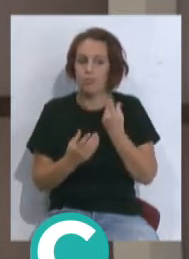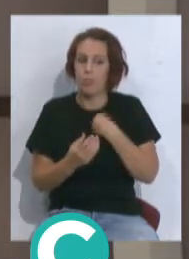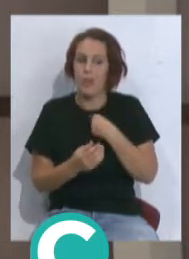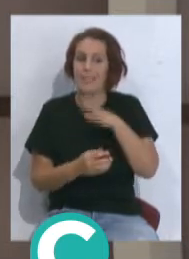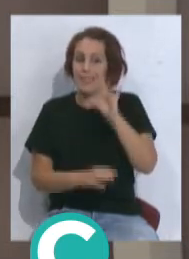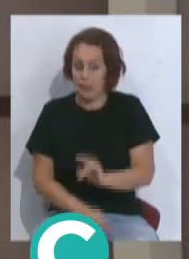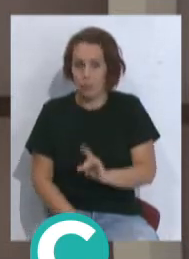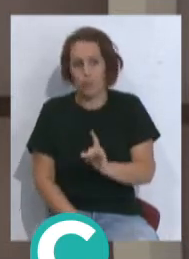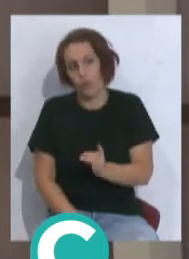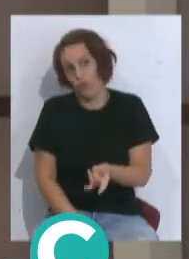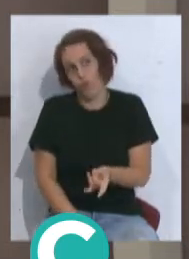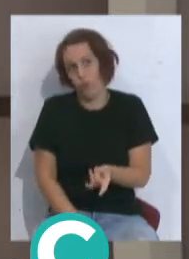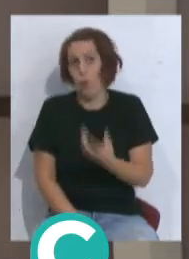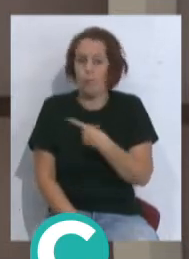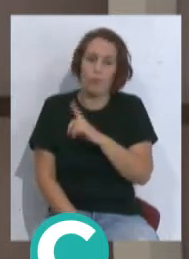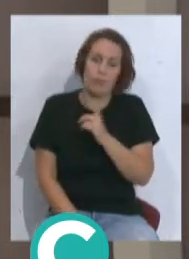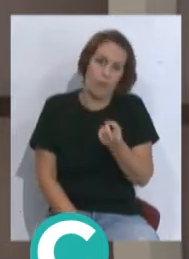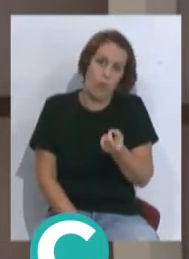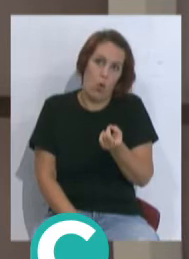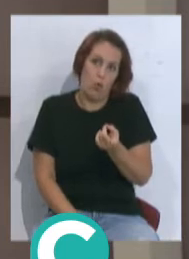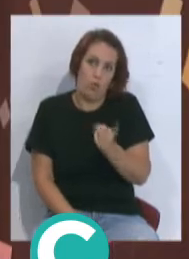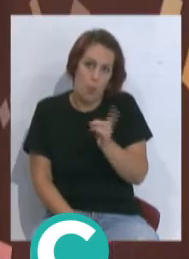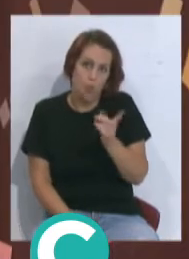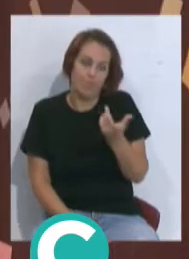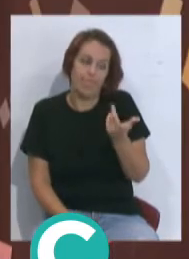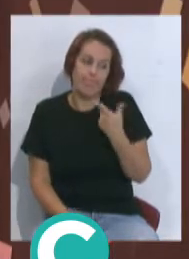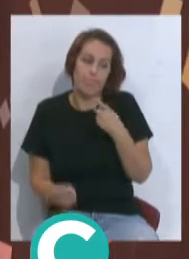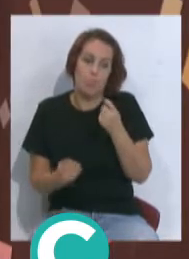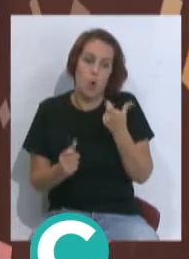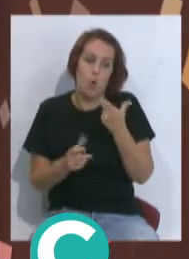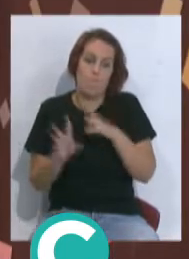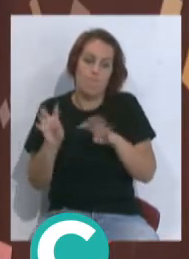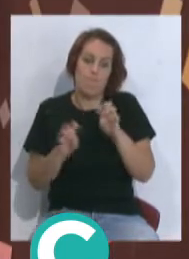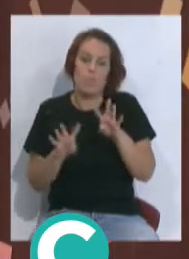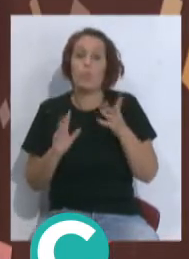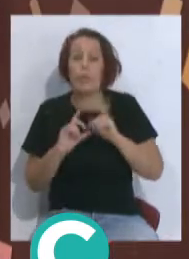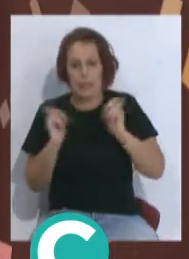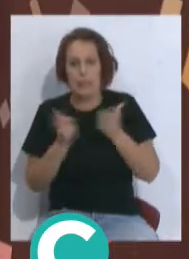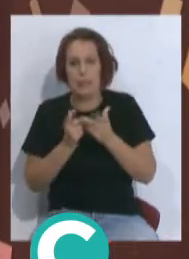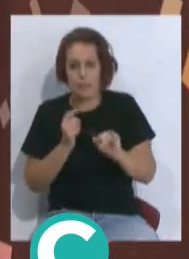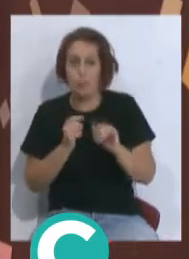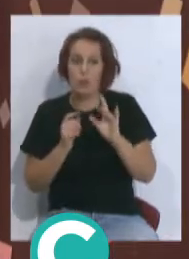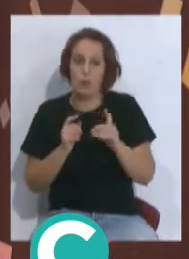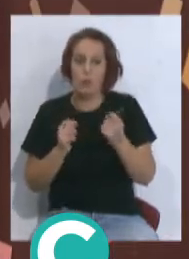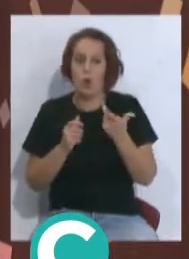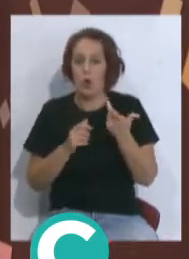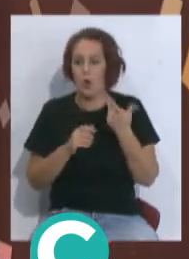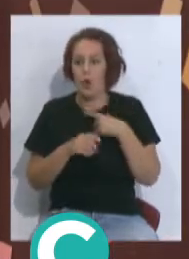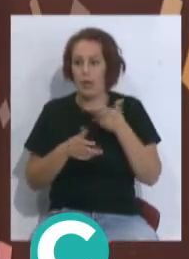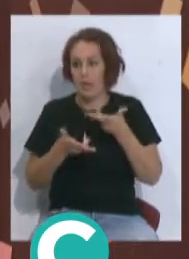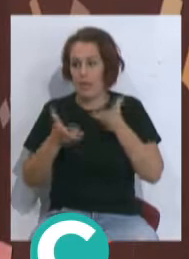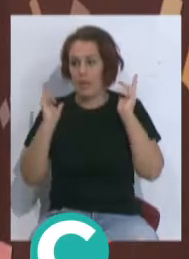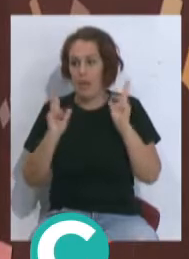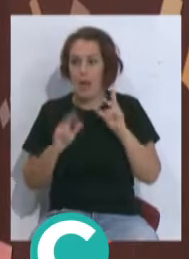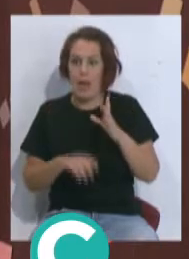sí. Vamos a dejarlo, no que no tengan el no, sino que... Y además hemos dicho que se ha celebrado una asamblea, pero bueno, ya saben que con el carácter anárquico que tiene